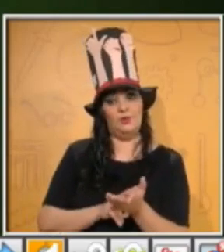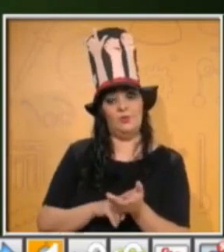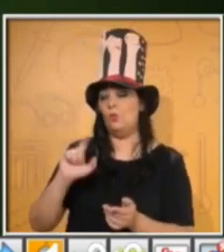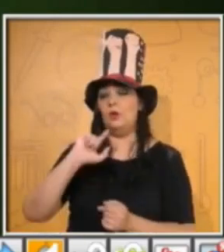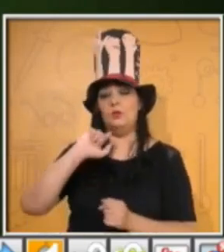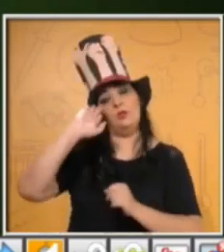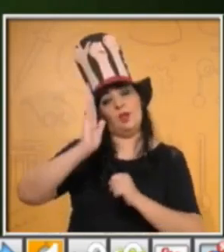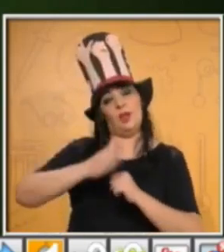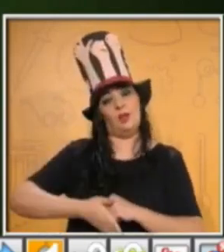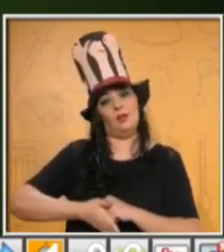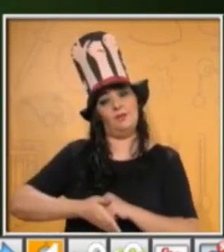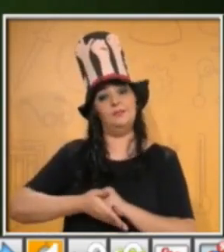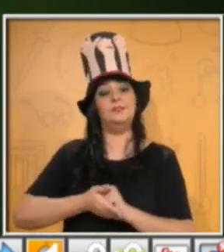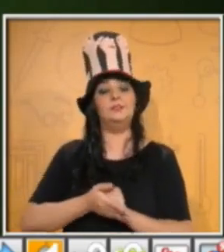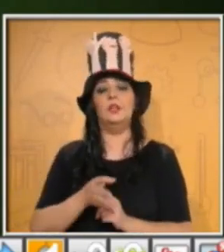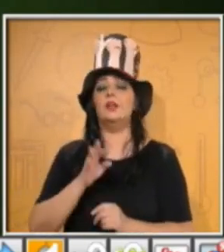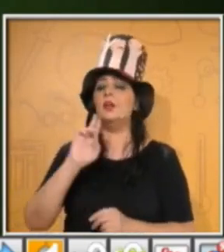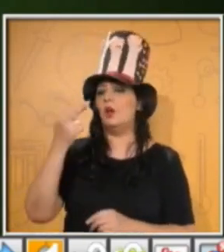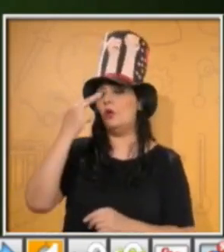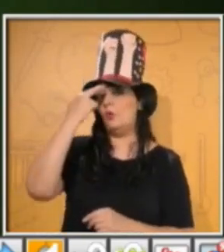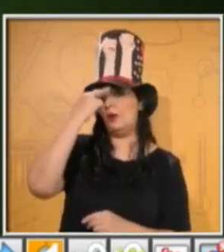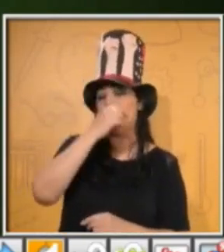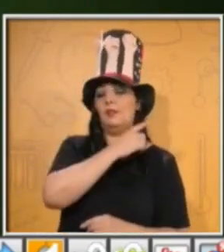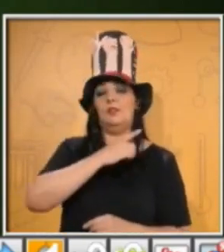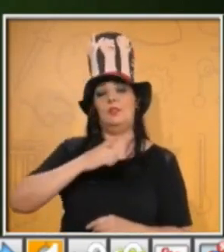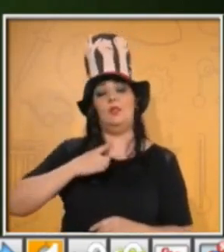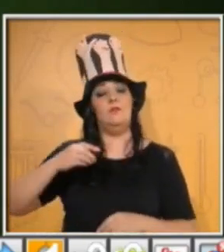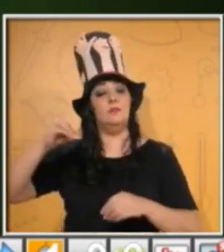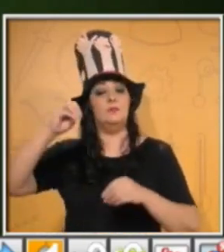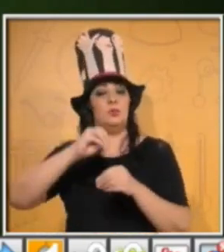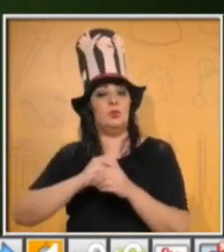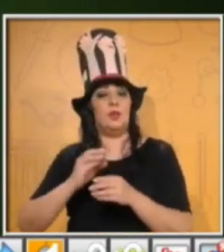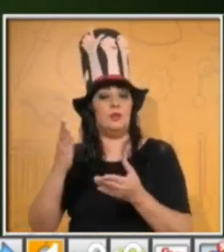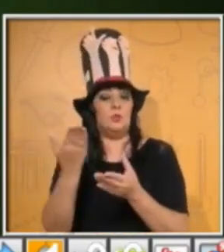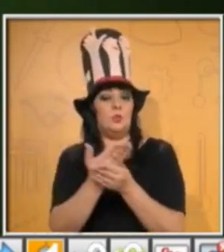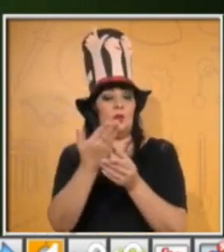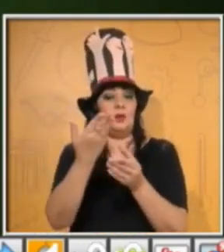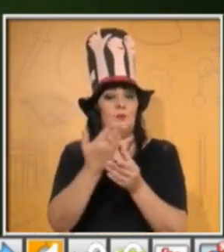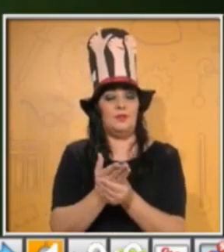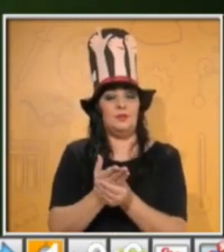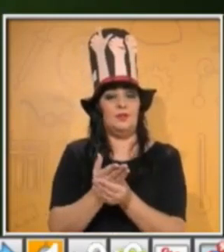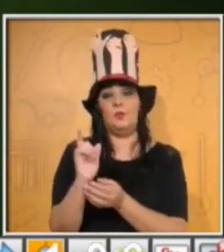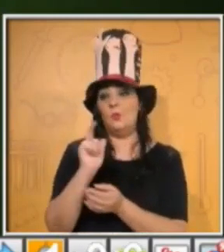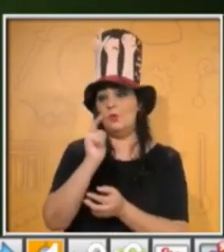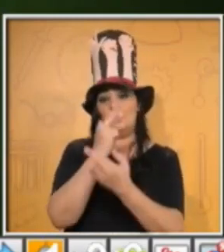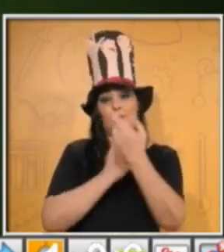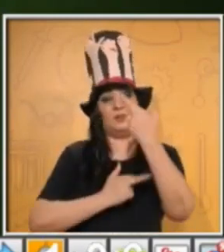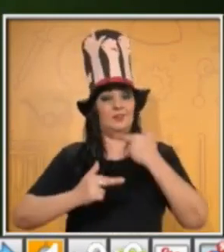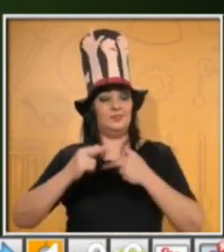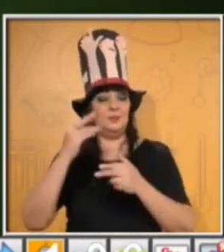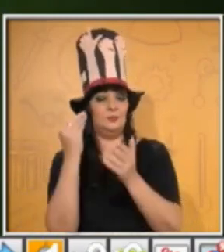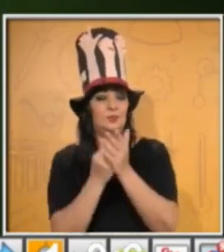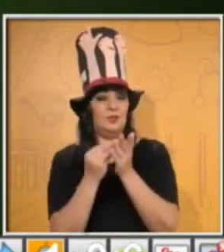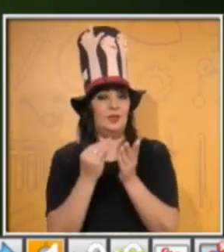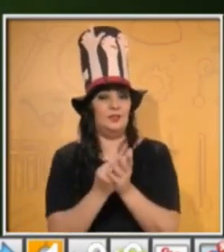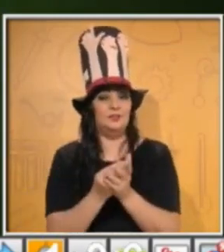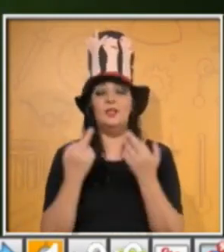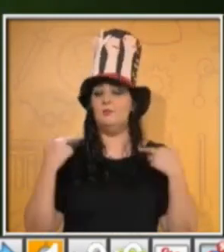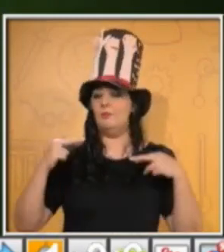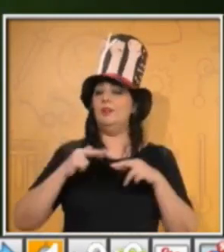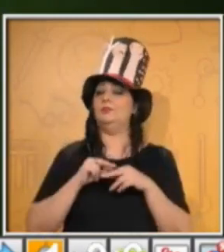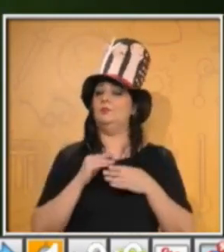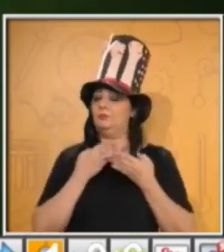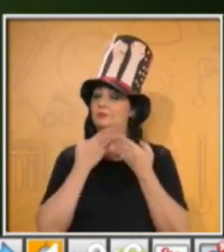termines la actividad, recuerda ponerlo en tu carpeta de experiencias, ya que cuando regresemos a clase tu maestra te lo va a